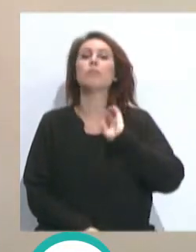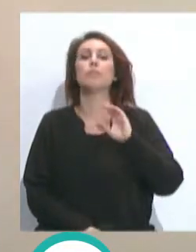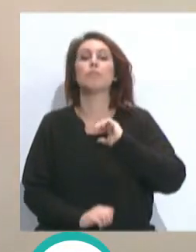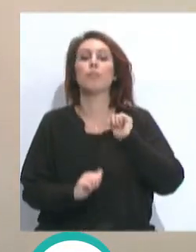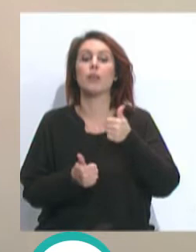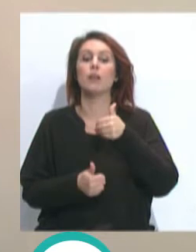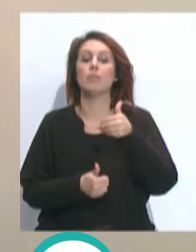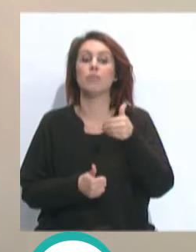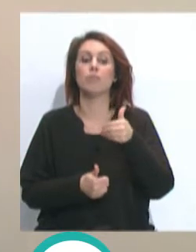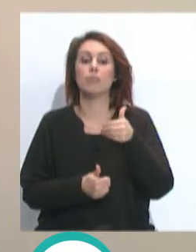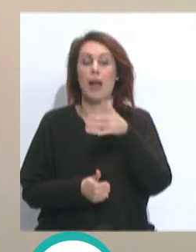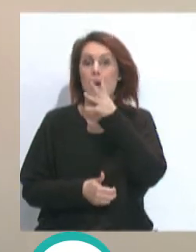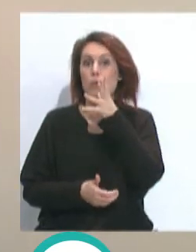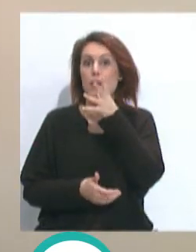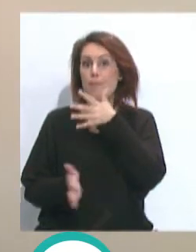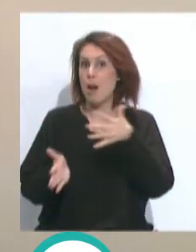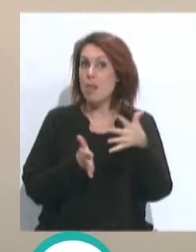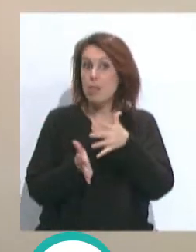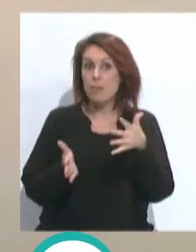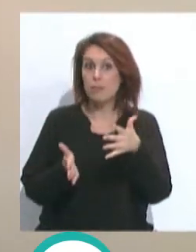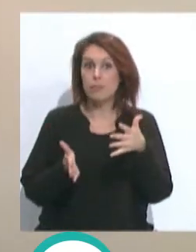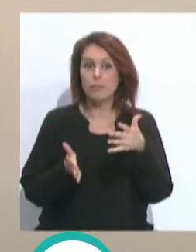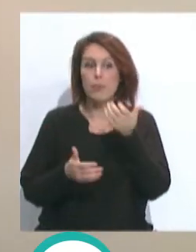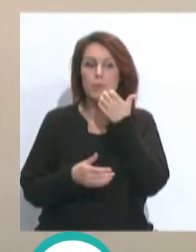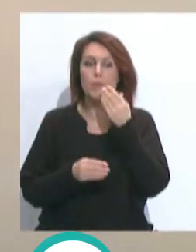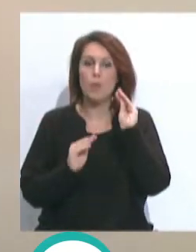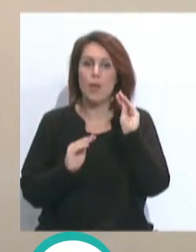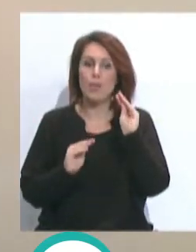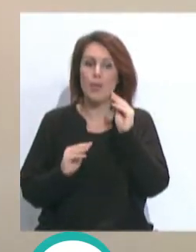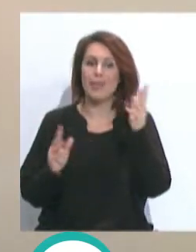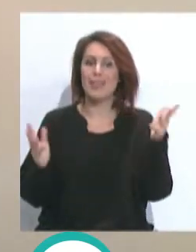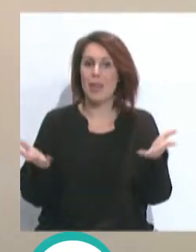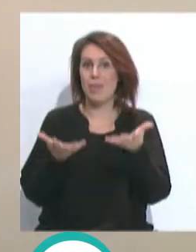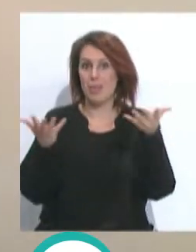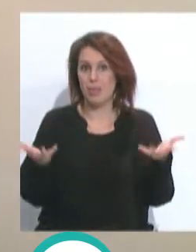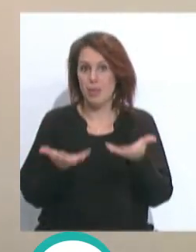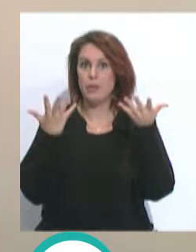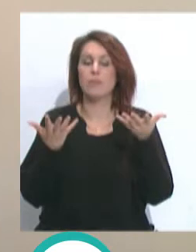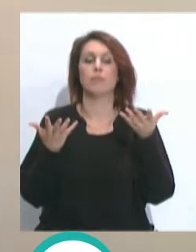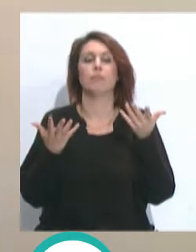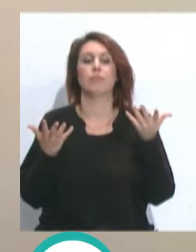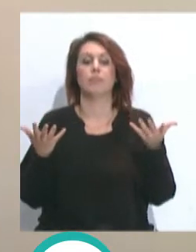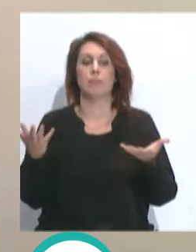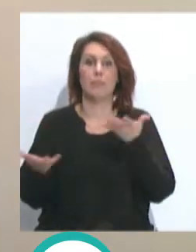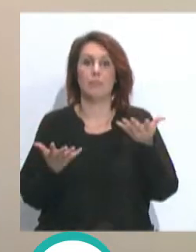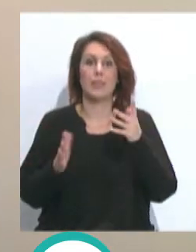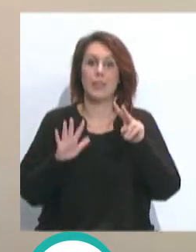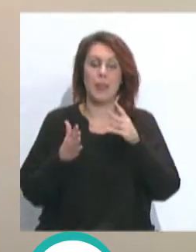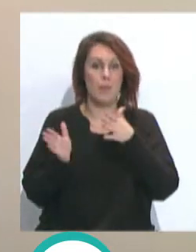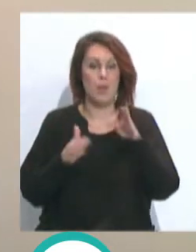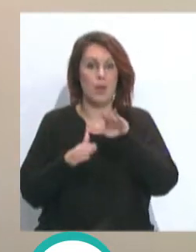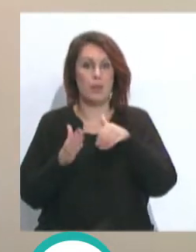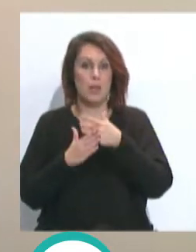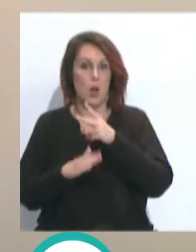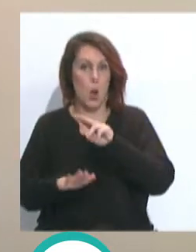y que van a empezar a celebrarse ahora en marzo, como son la formación de dinamizadora, que se dará desde el 7 de marzo hasta el 28 de